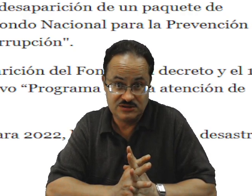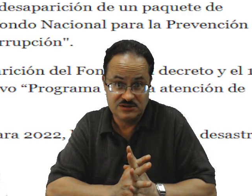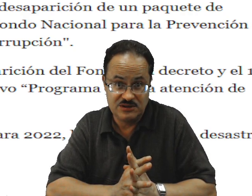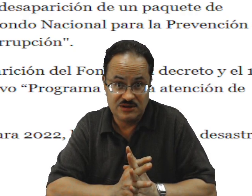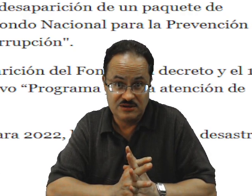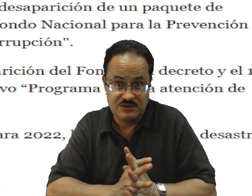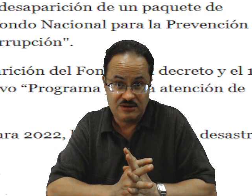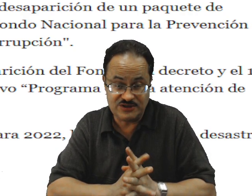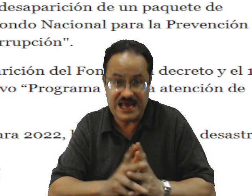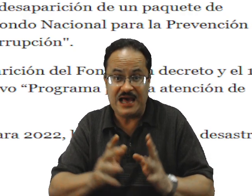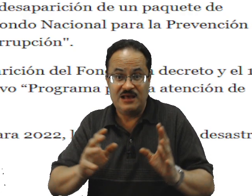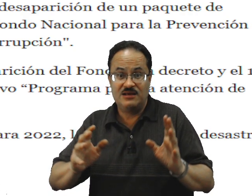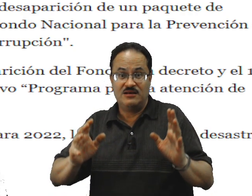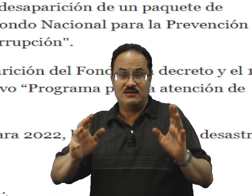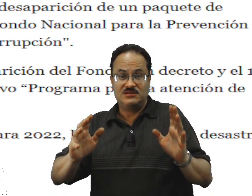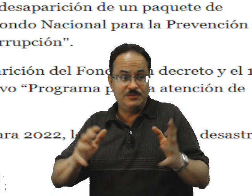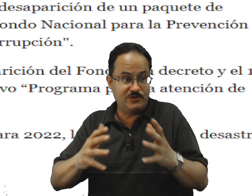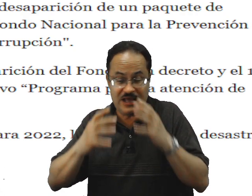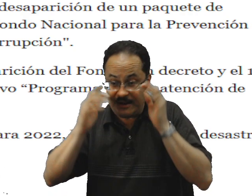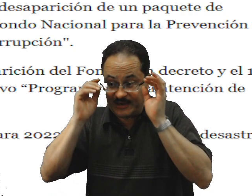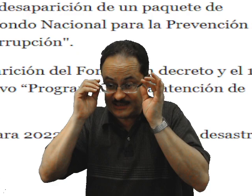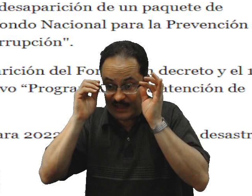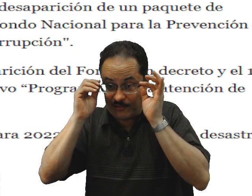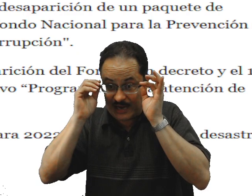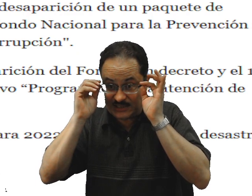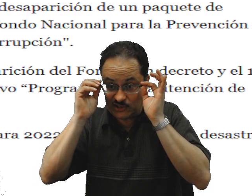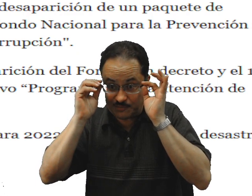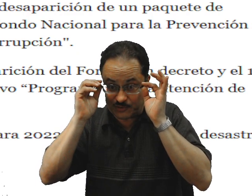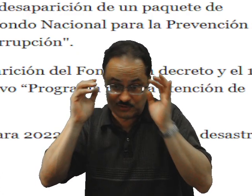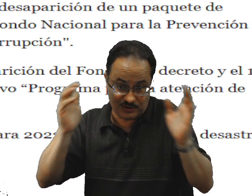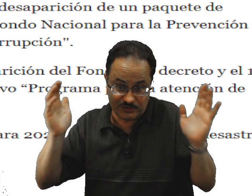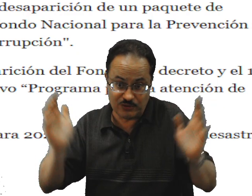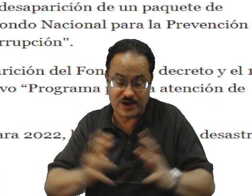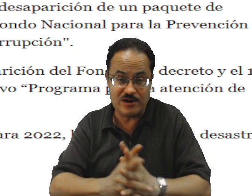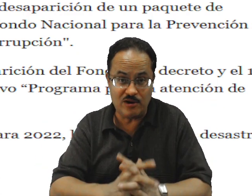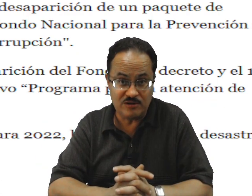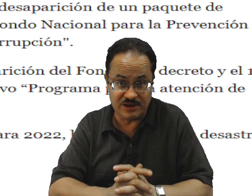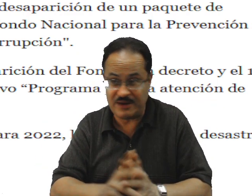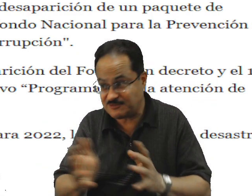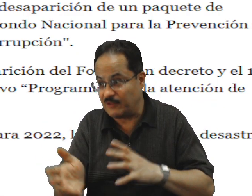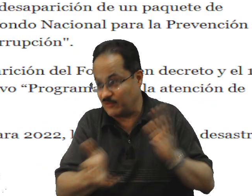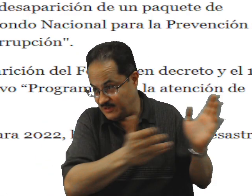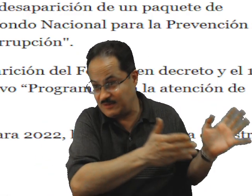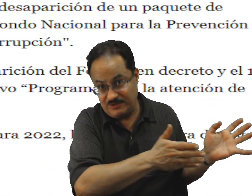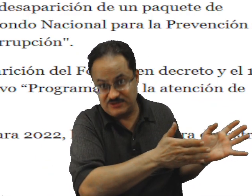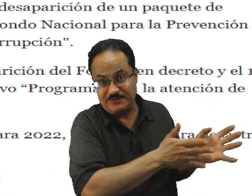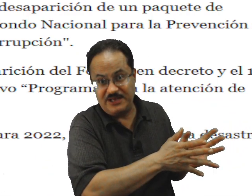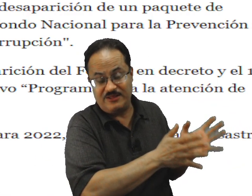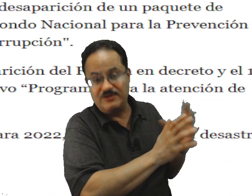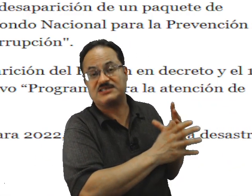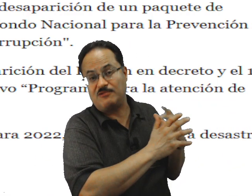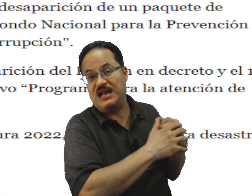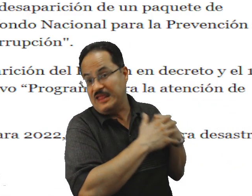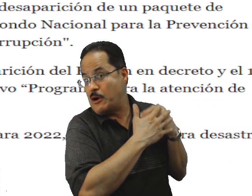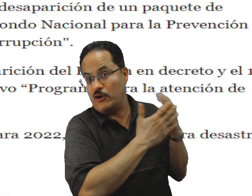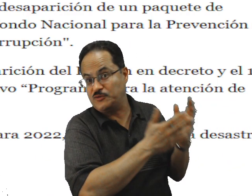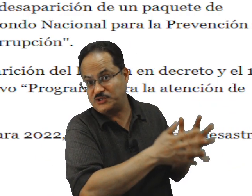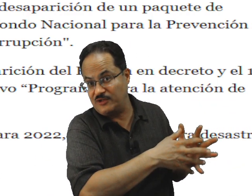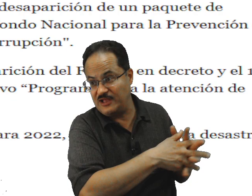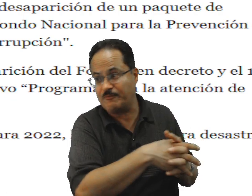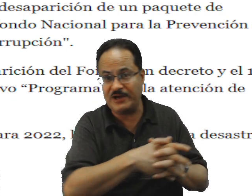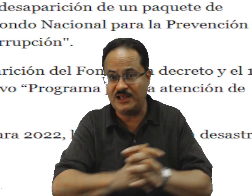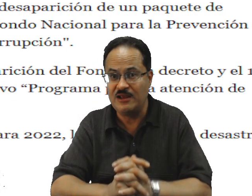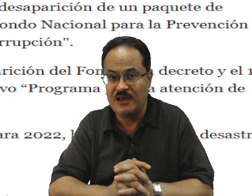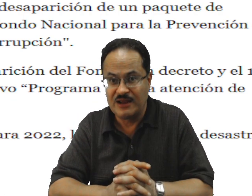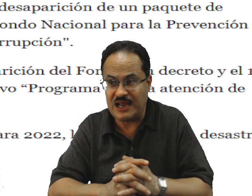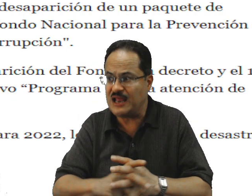apoyos O sea si pudieran haberse dado casos pues no dudo que no y más cuando cuando se viene de una escuela de corrupción